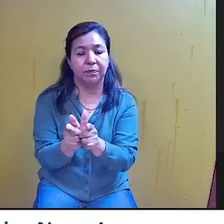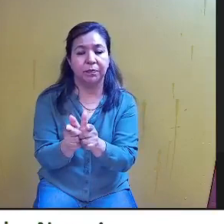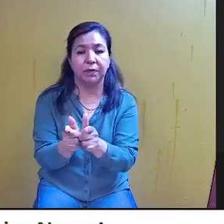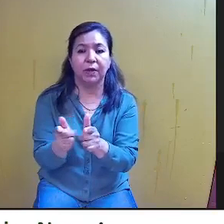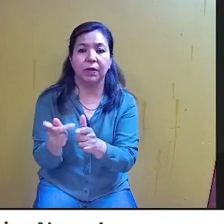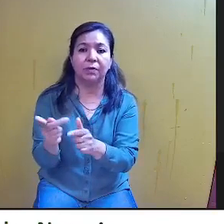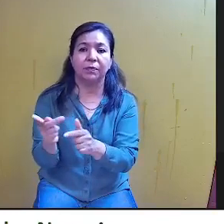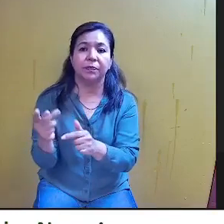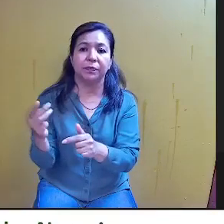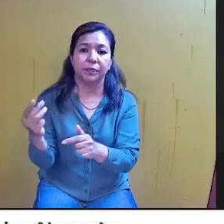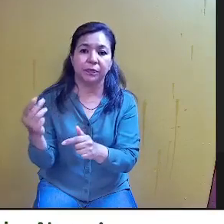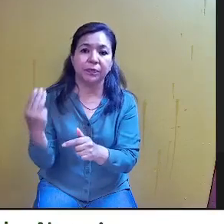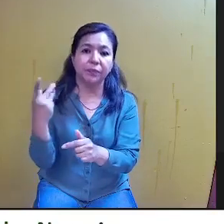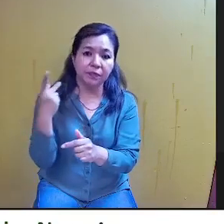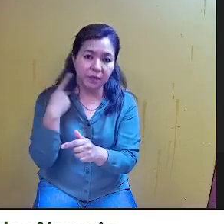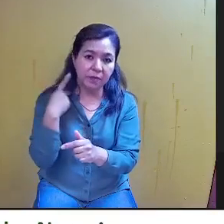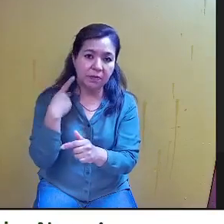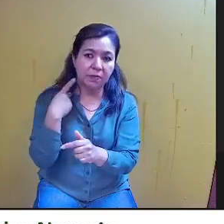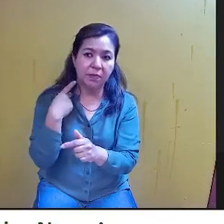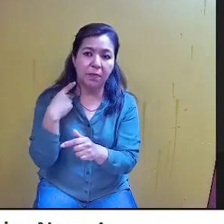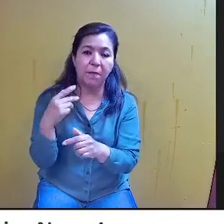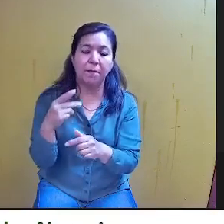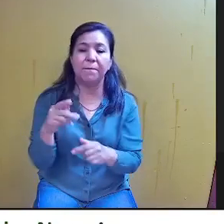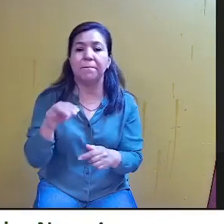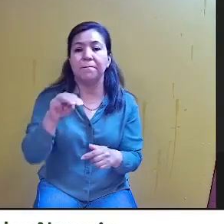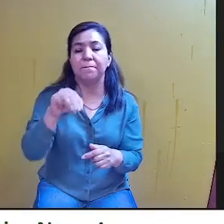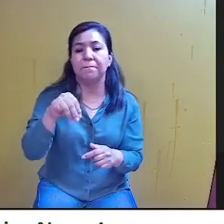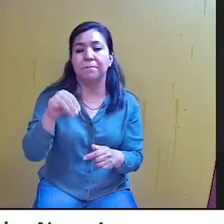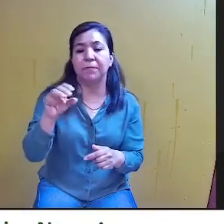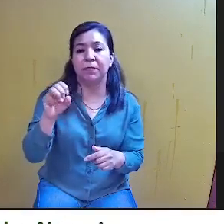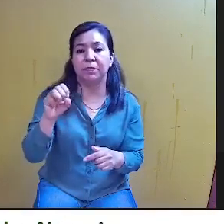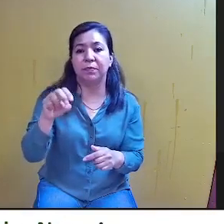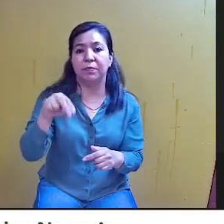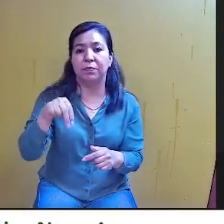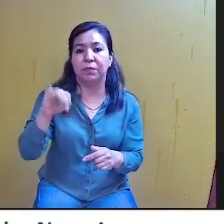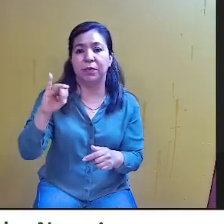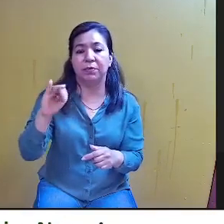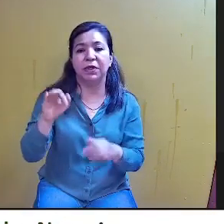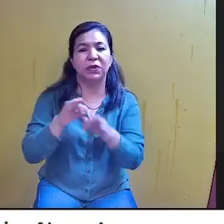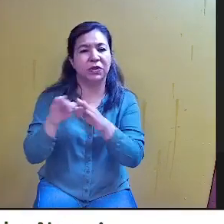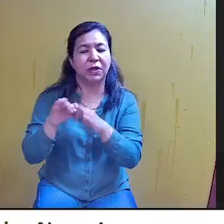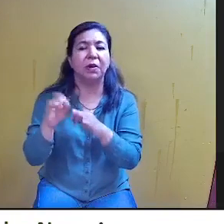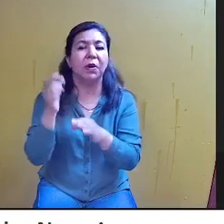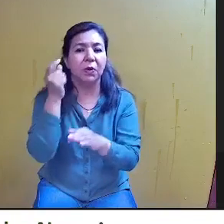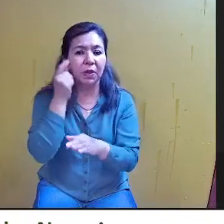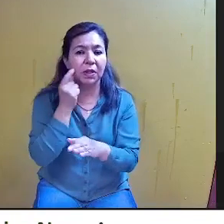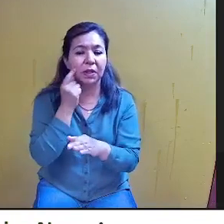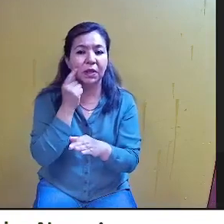Movimiento Laborista Guerrero, realizadas en cumplimiento al punto tercero de la resolución